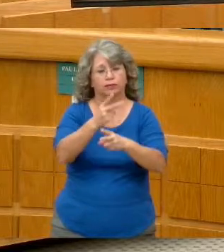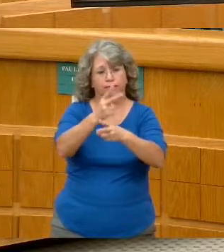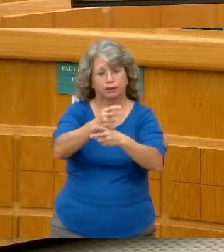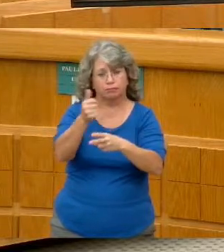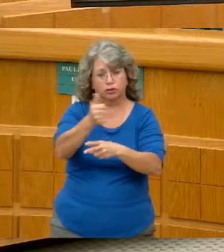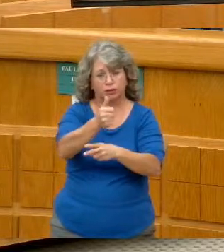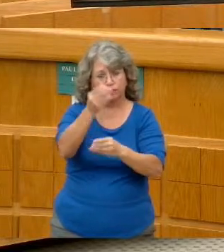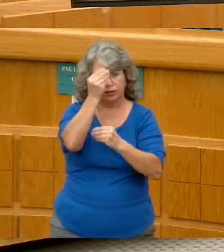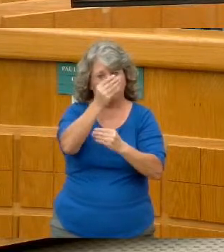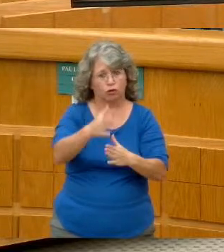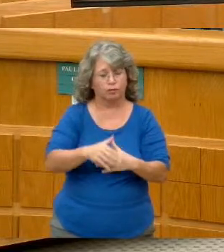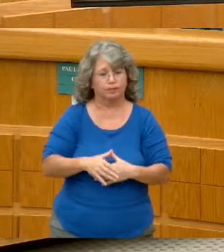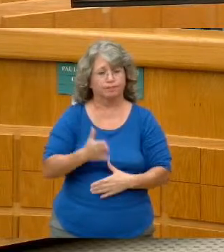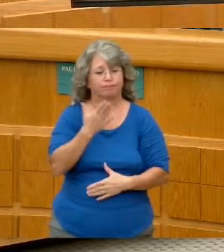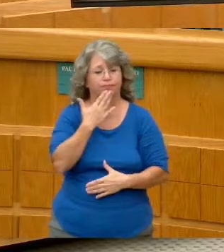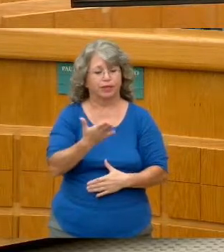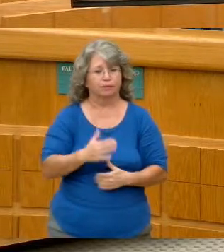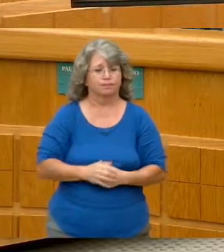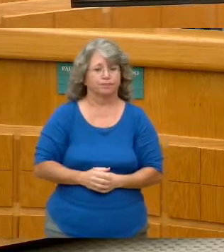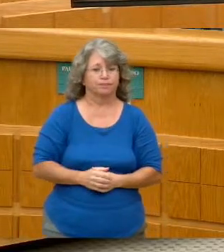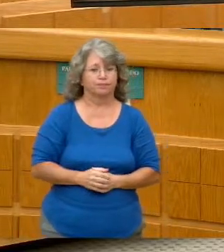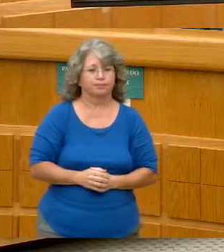informed. Thank you.